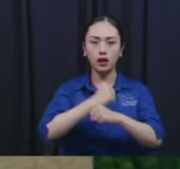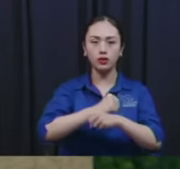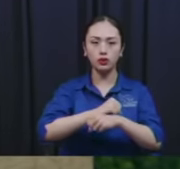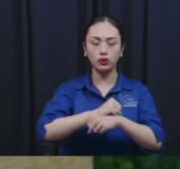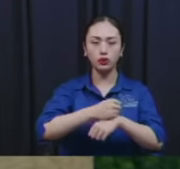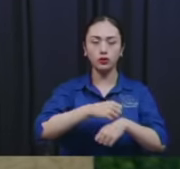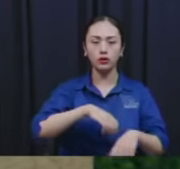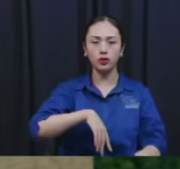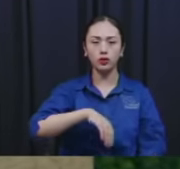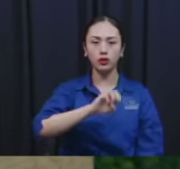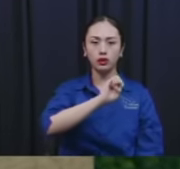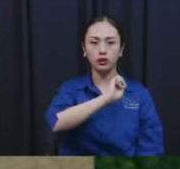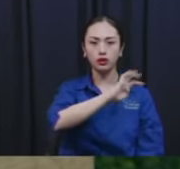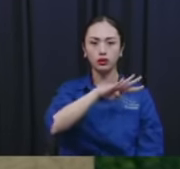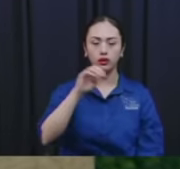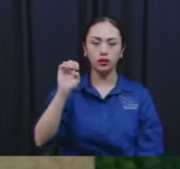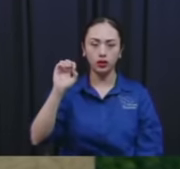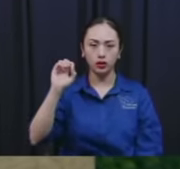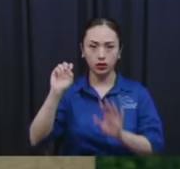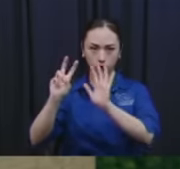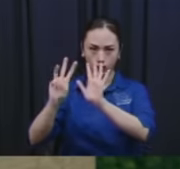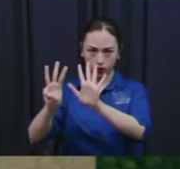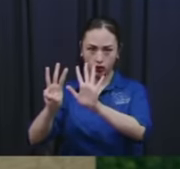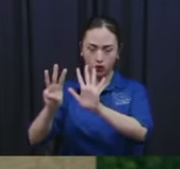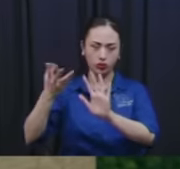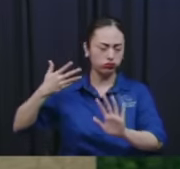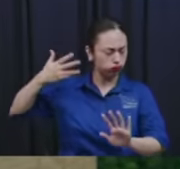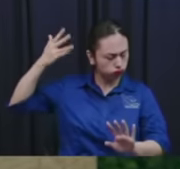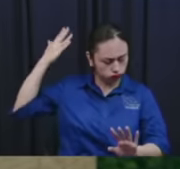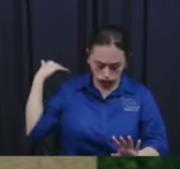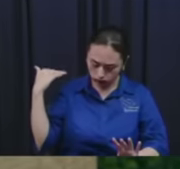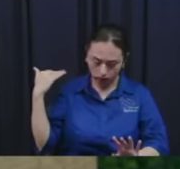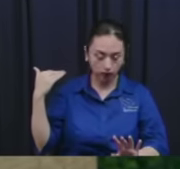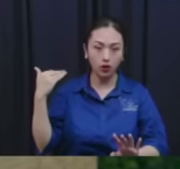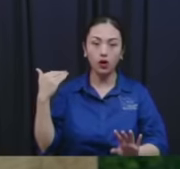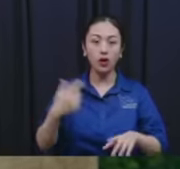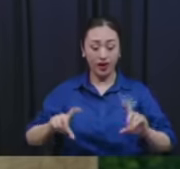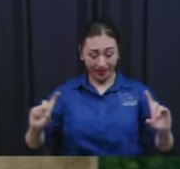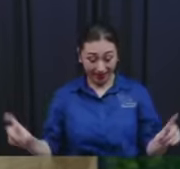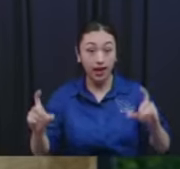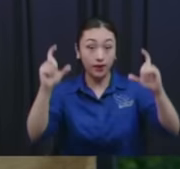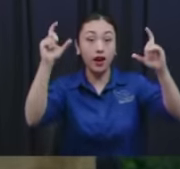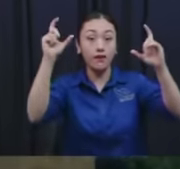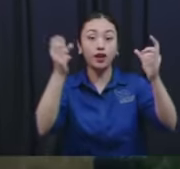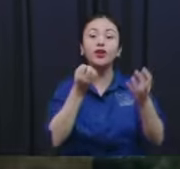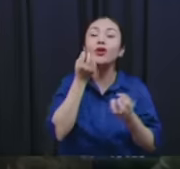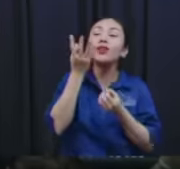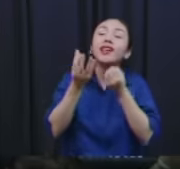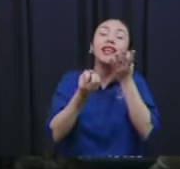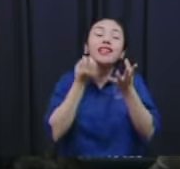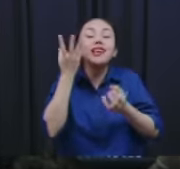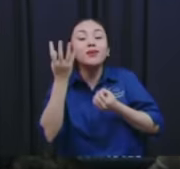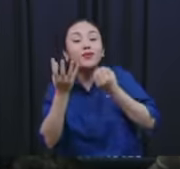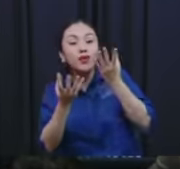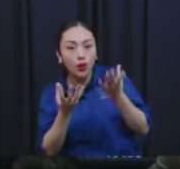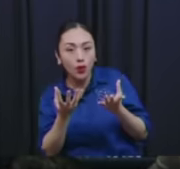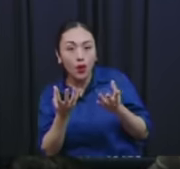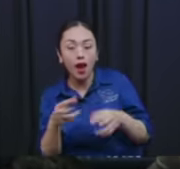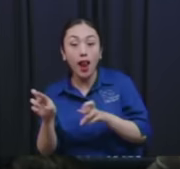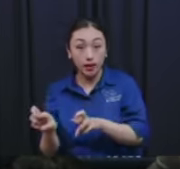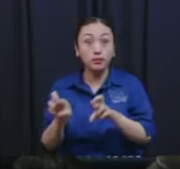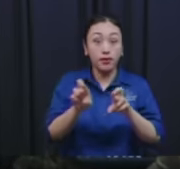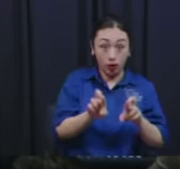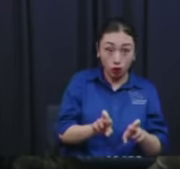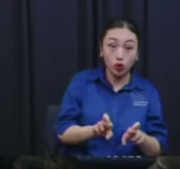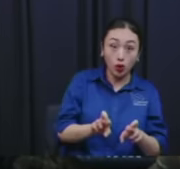y cantaban con muchos himnos de estos los que lograron celebrar hasta la madrugada vieron